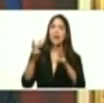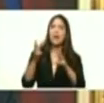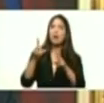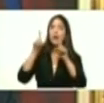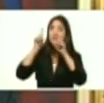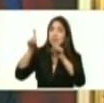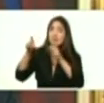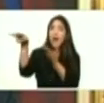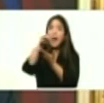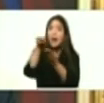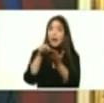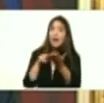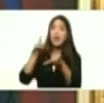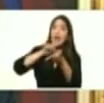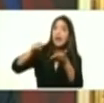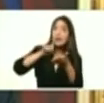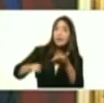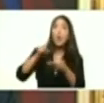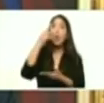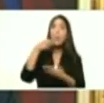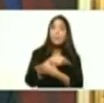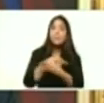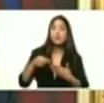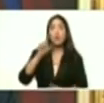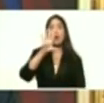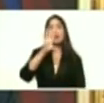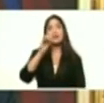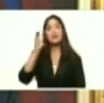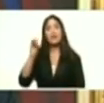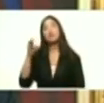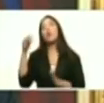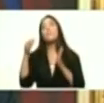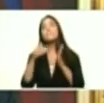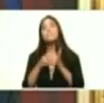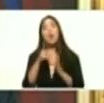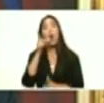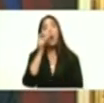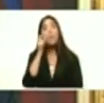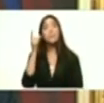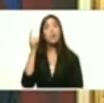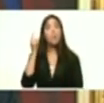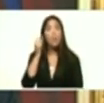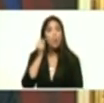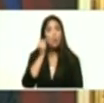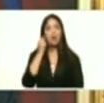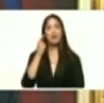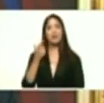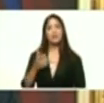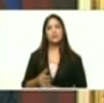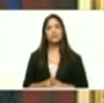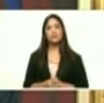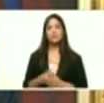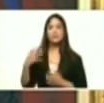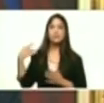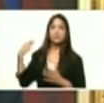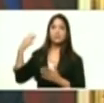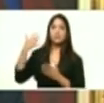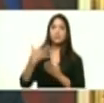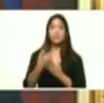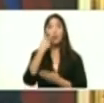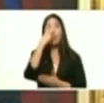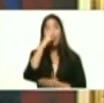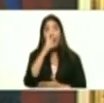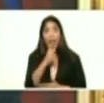un millón, 500 mil, hombres y mujeres, olvidados de nuestra tierra, en el transcurso de un año,